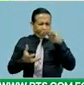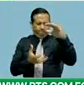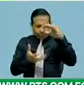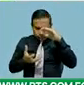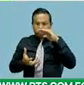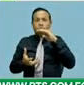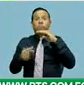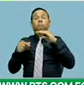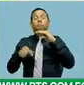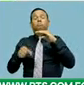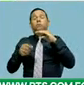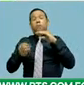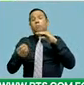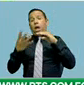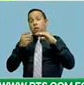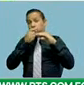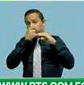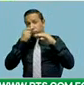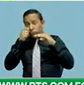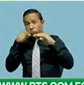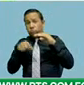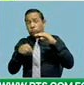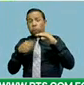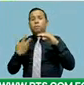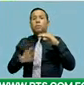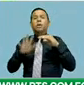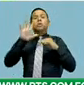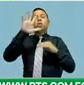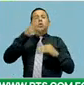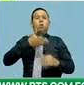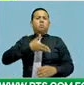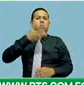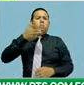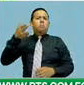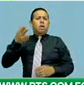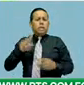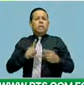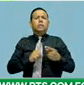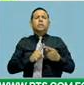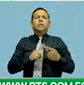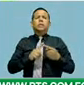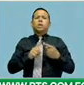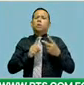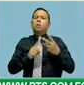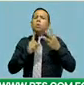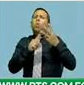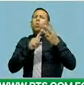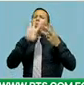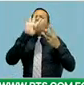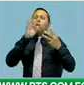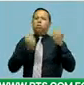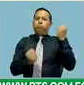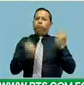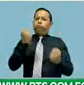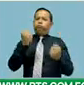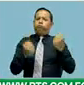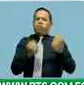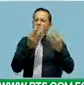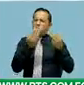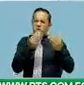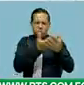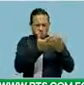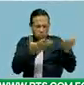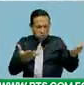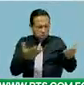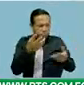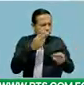cocaína, 5 armas de fuego, 4 vehículos y demás evidencias. Tras operativos simultáneos ejecutados